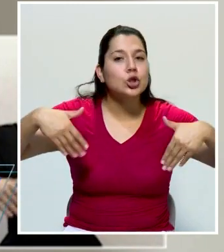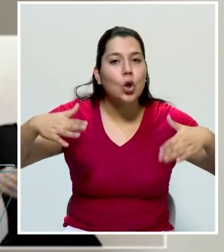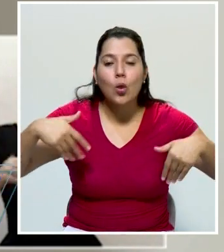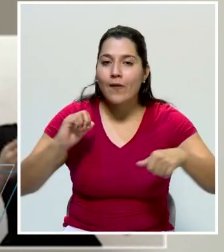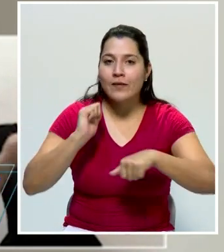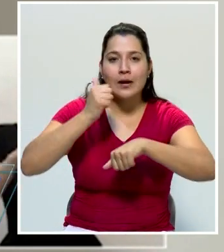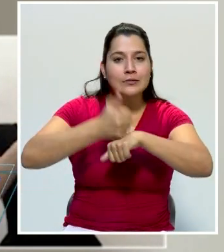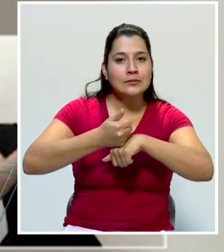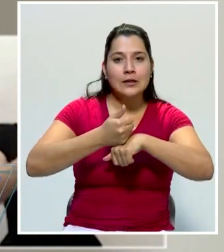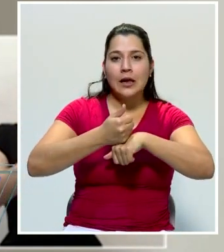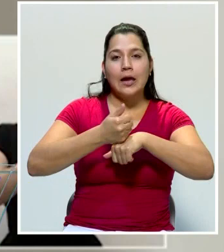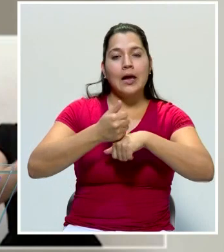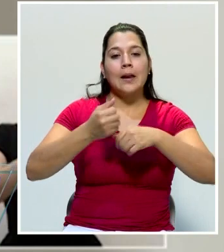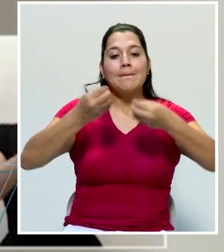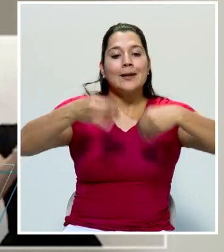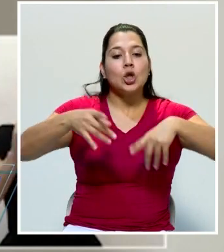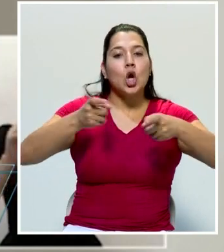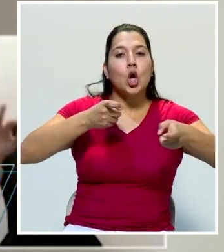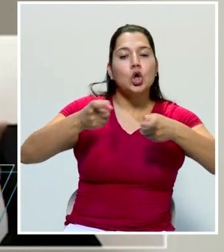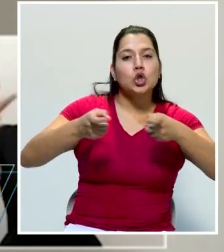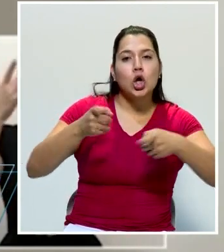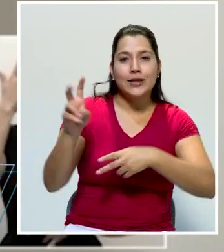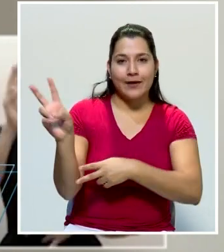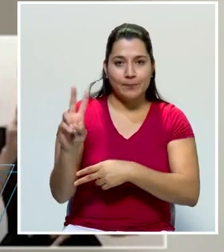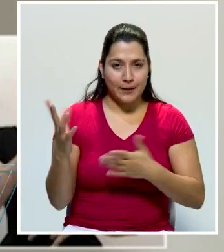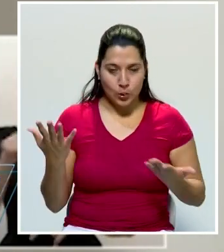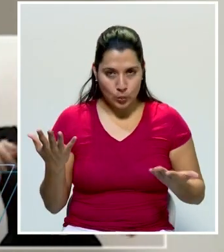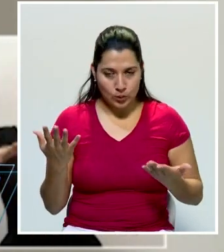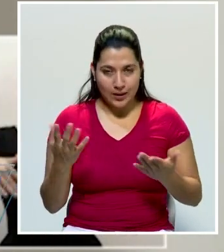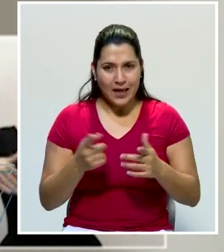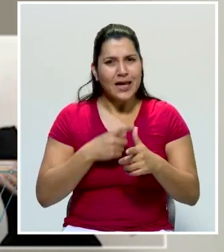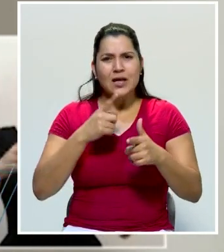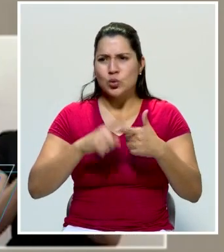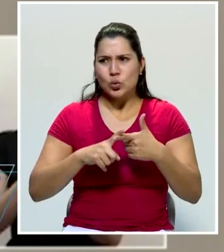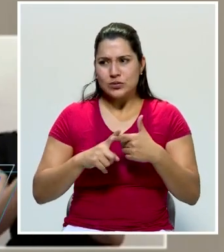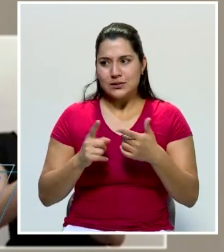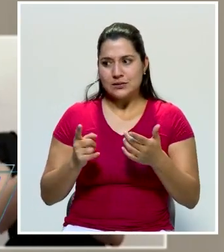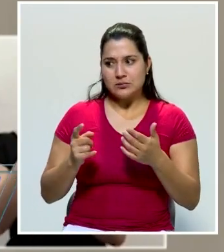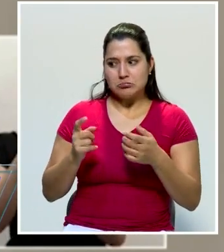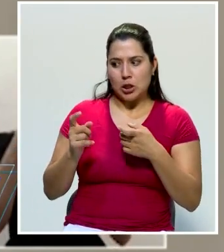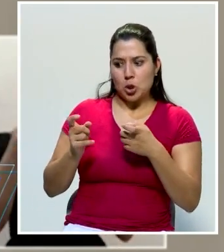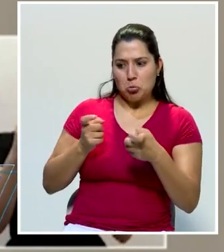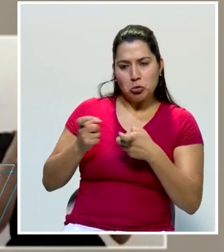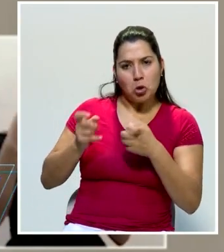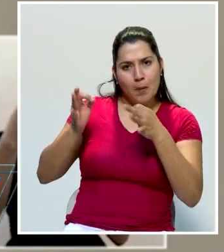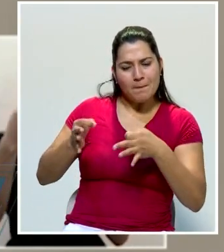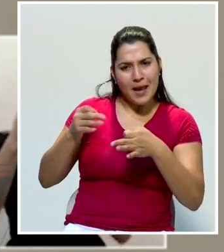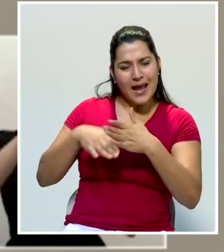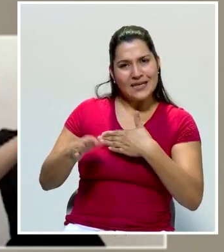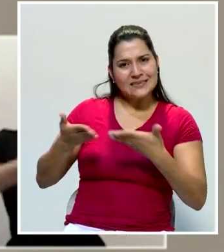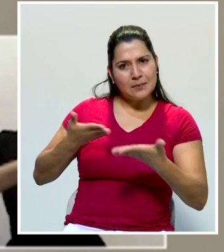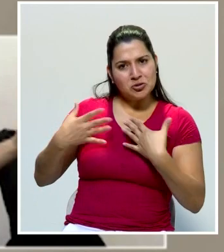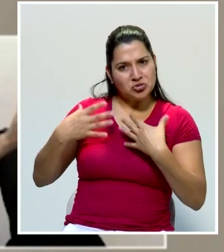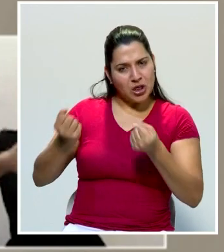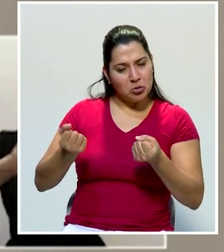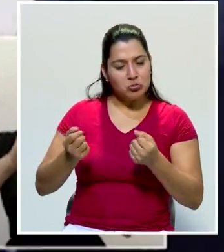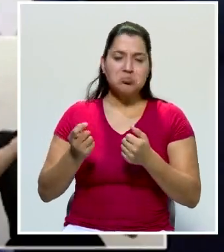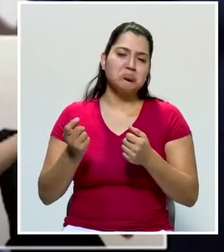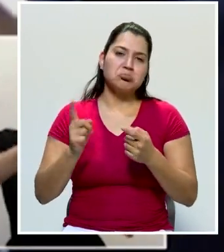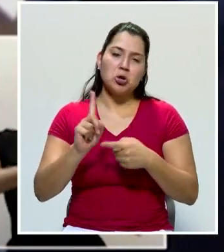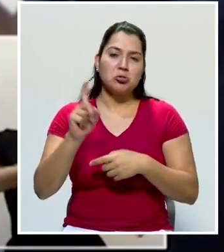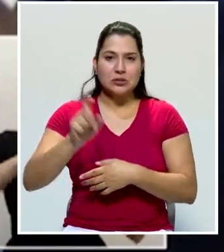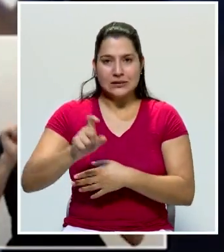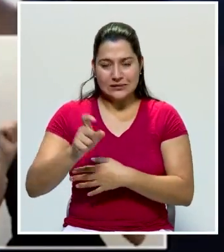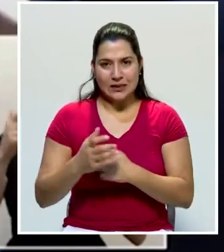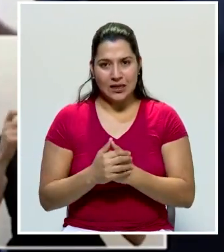transmisión comunitaria, no ha habido transmisión de tal forma que nos desborde los servicios de salud. El ministro también explicó que la mascarilla puede ser